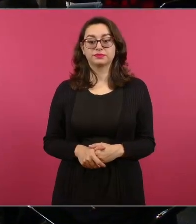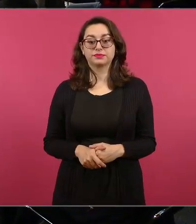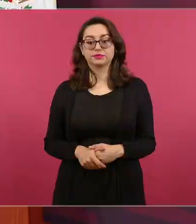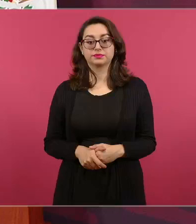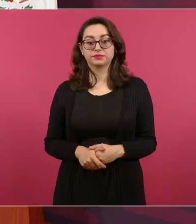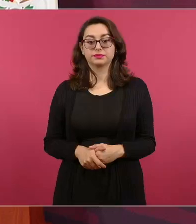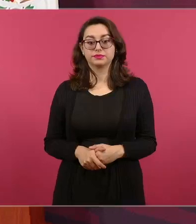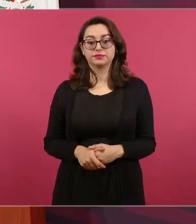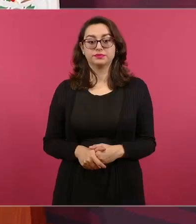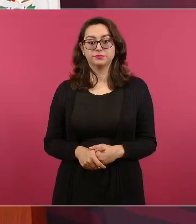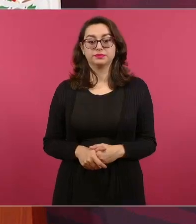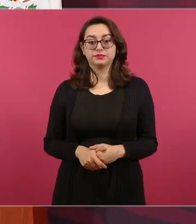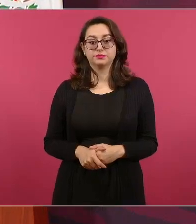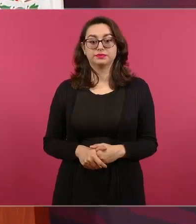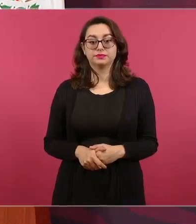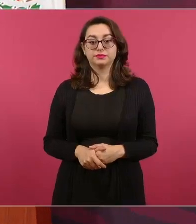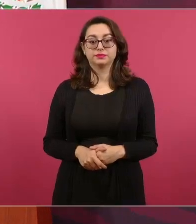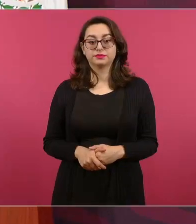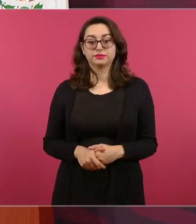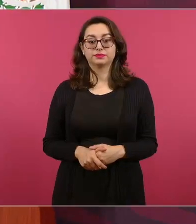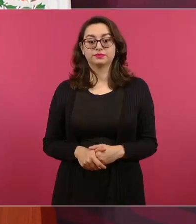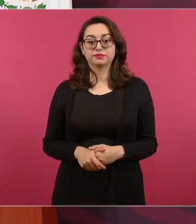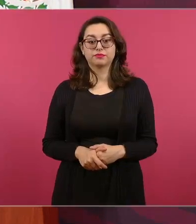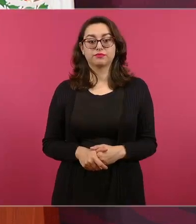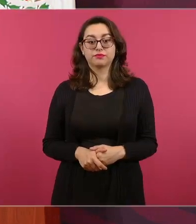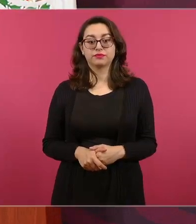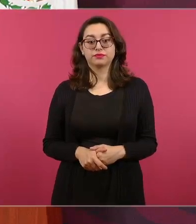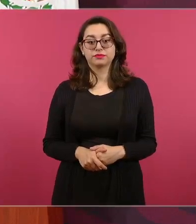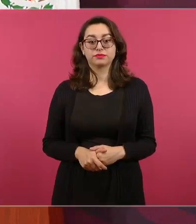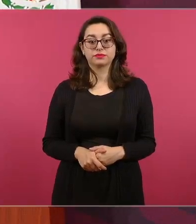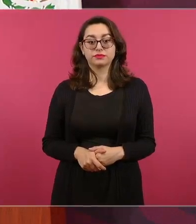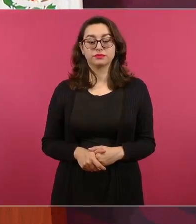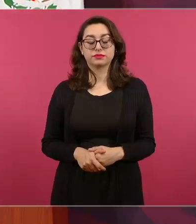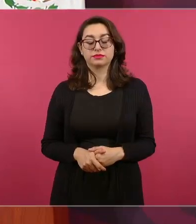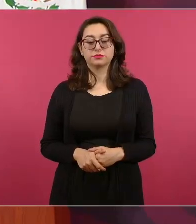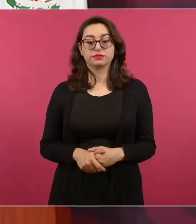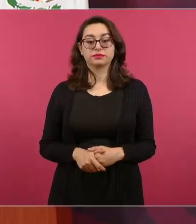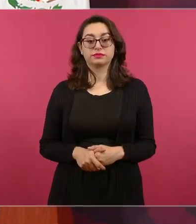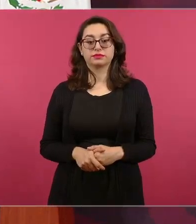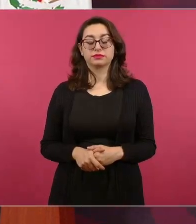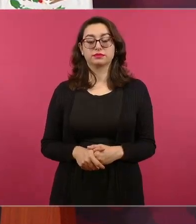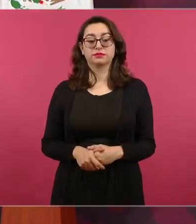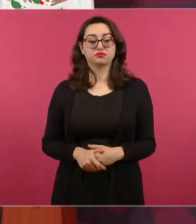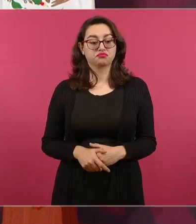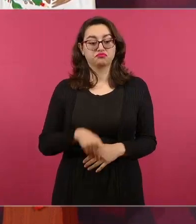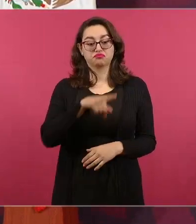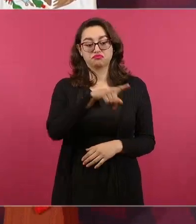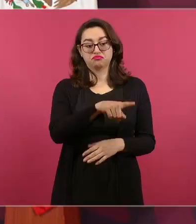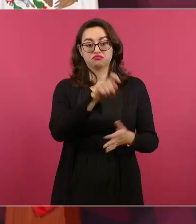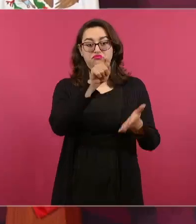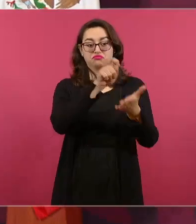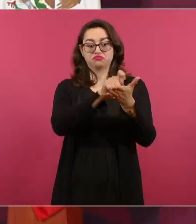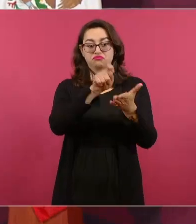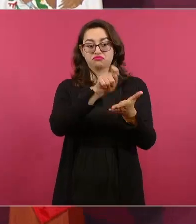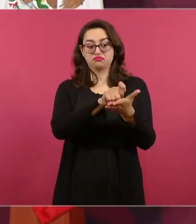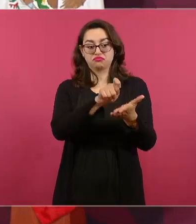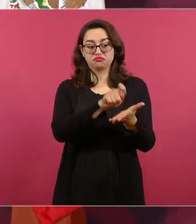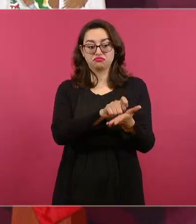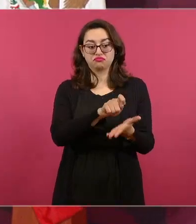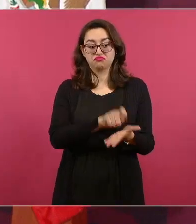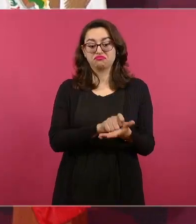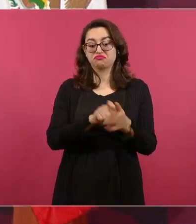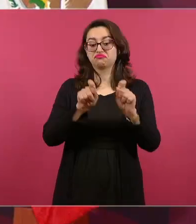Una vez puso de que en donde hay más analfabetas es donde Morena tiene